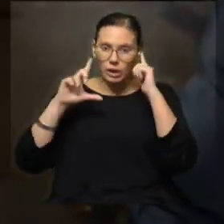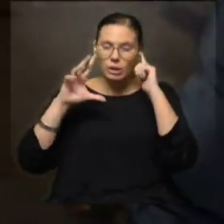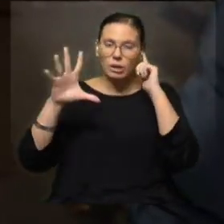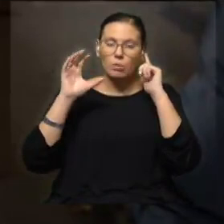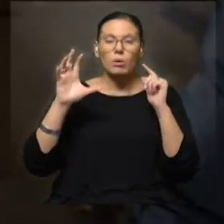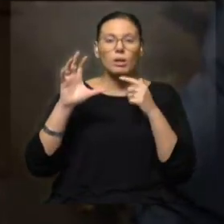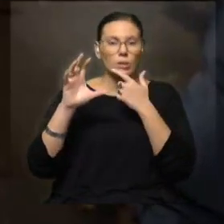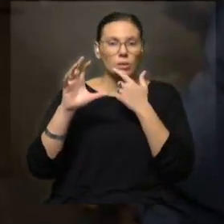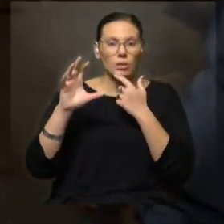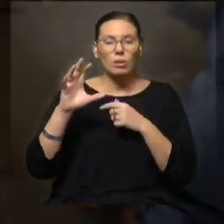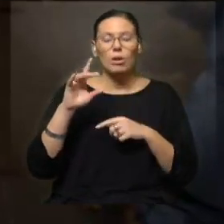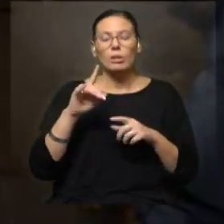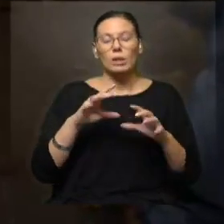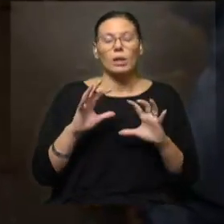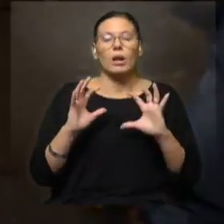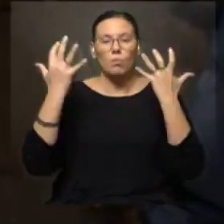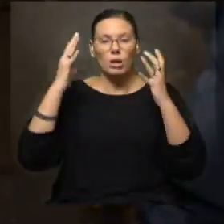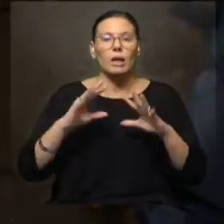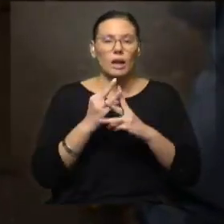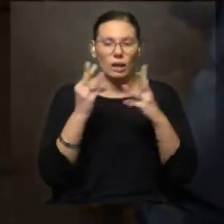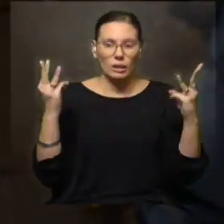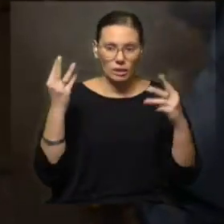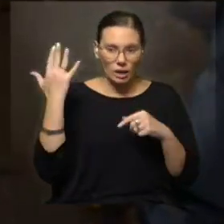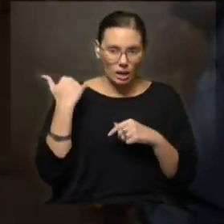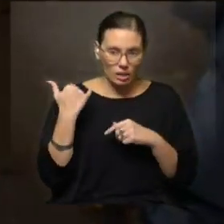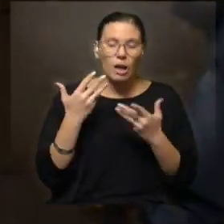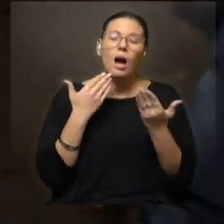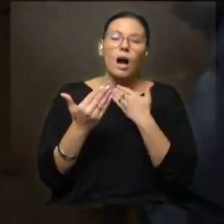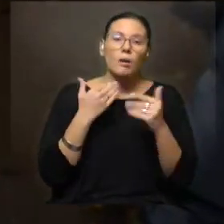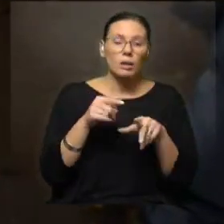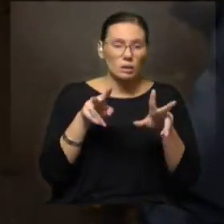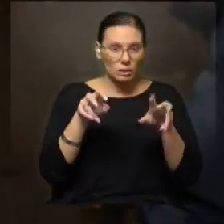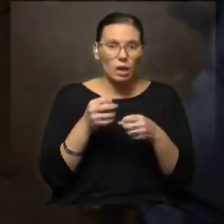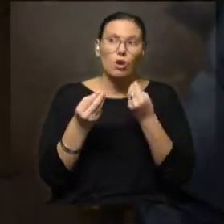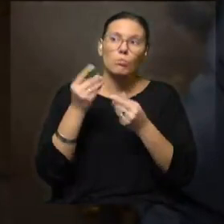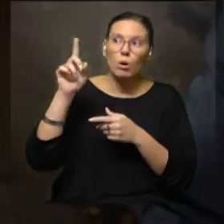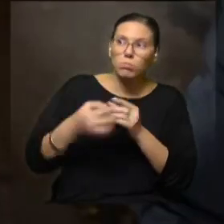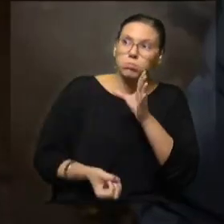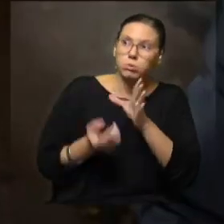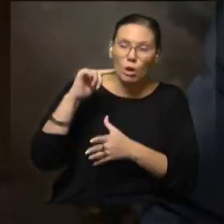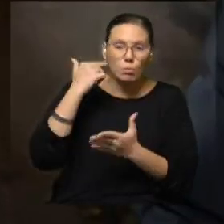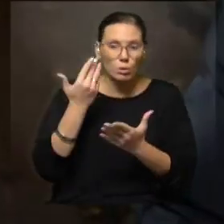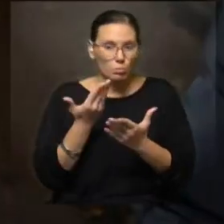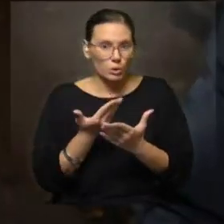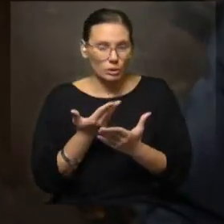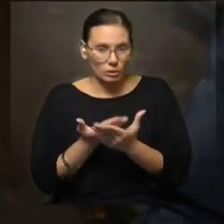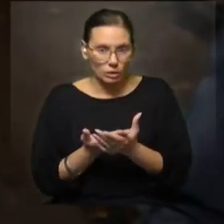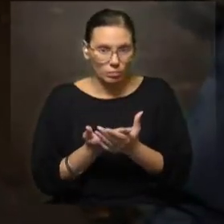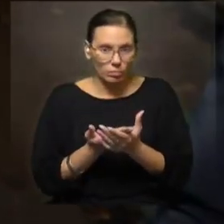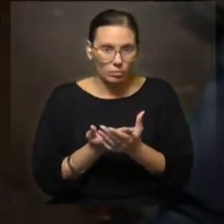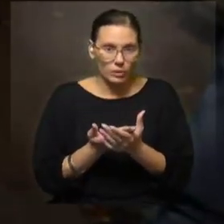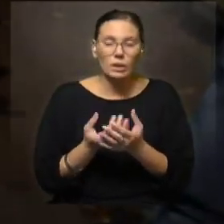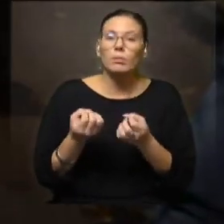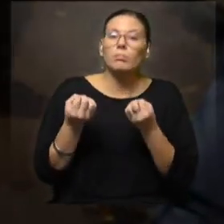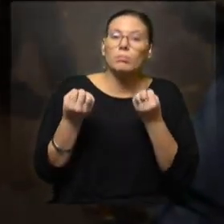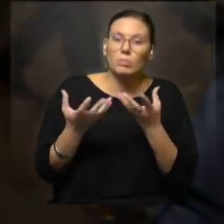de, justamente, la huelga general de aquellos años. Así que, bueno, para hablar un poco de eso, de cómo surgió la iniciativa y, bueno, y el